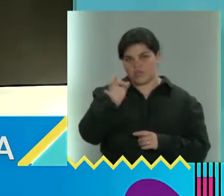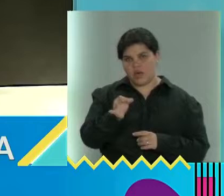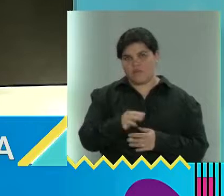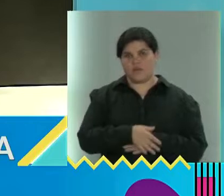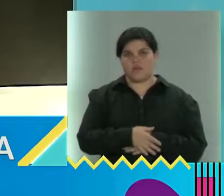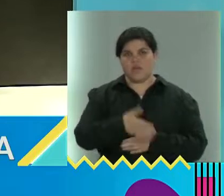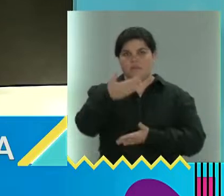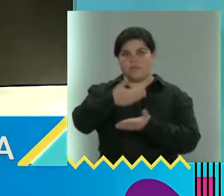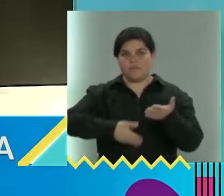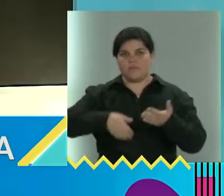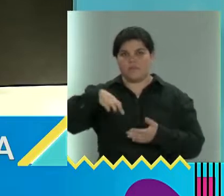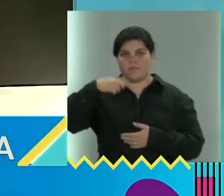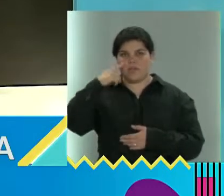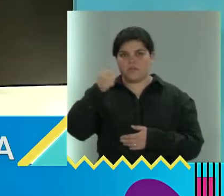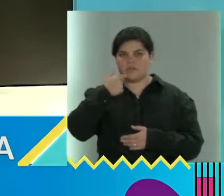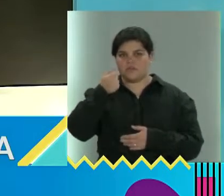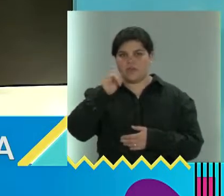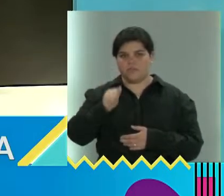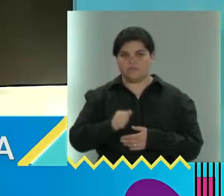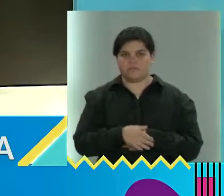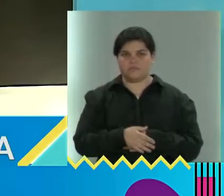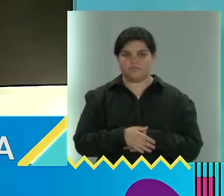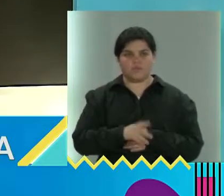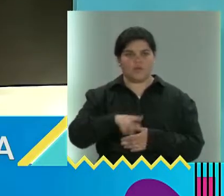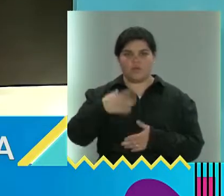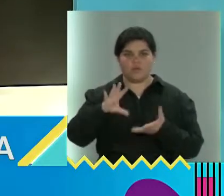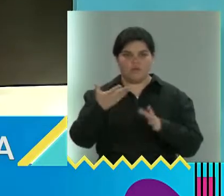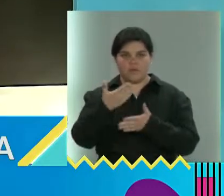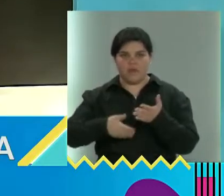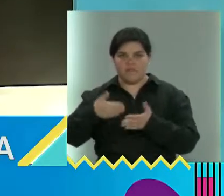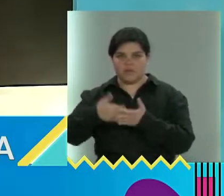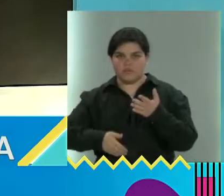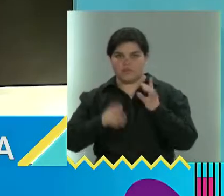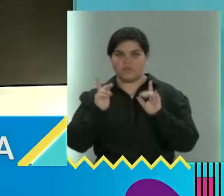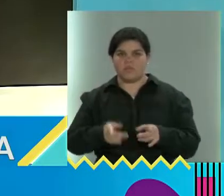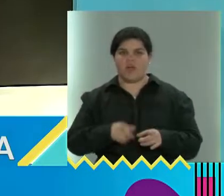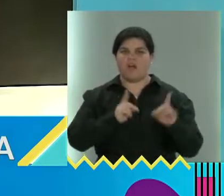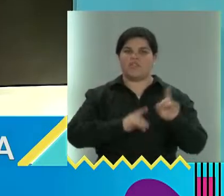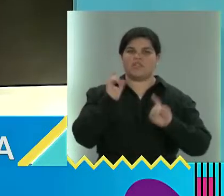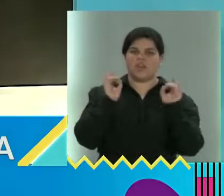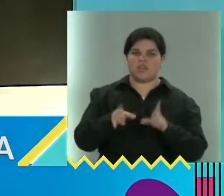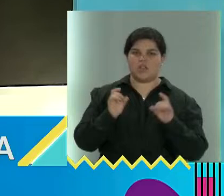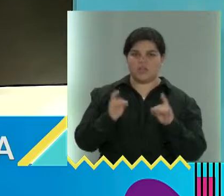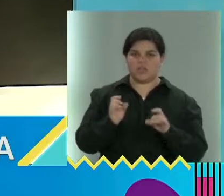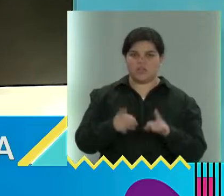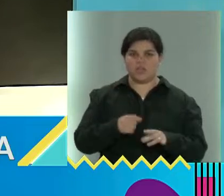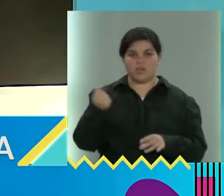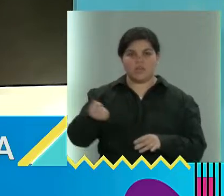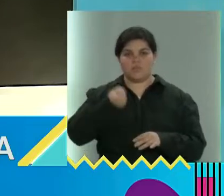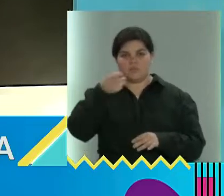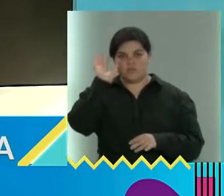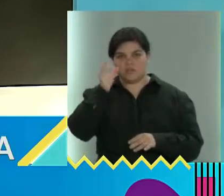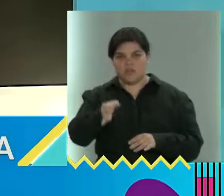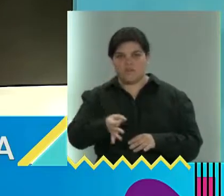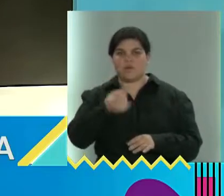las pruebas PISA. Bien. Hay otros elementos de evaluación porque también han sido criticadas y esto que vos decís, hay que ser cuidadosos al momento